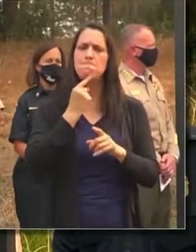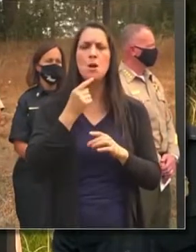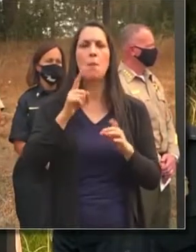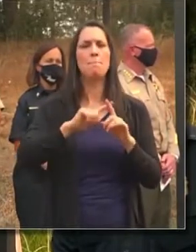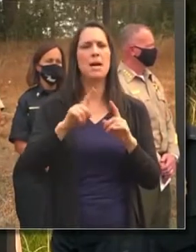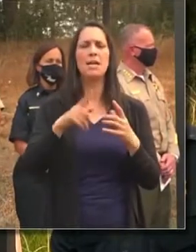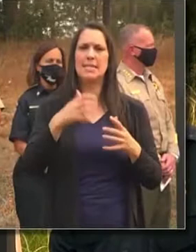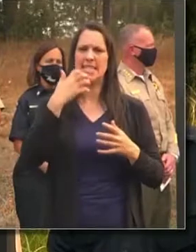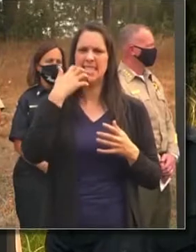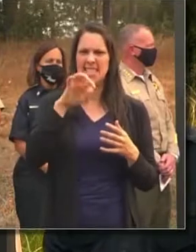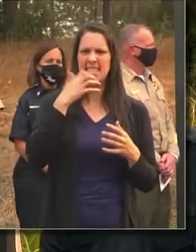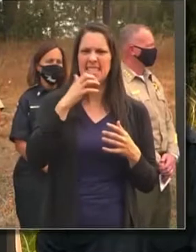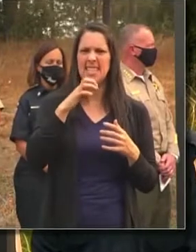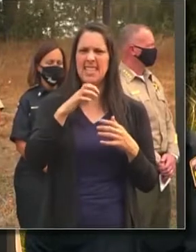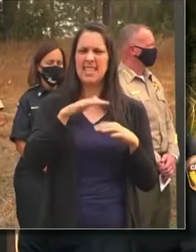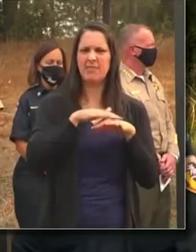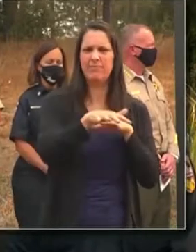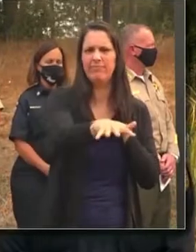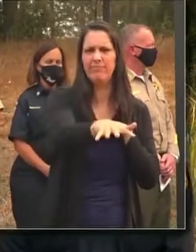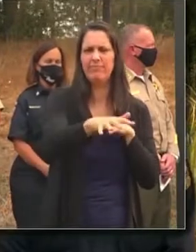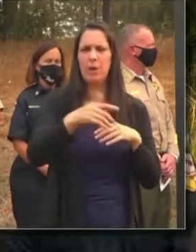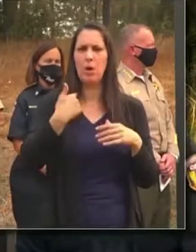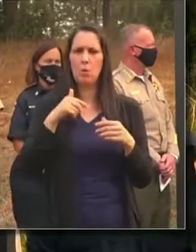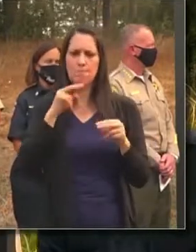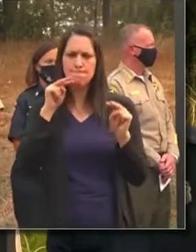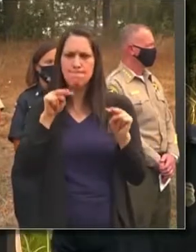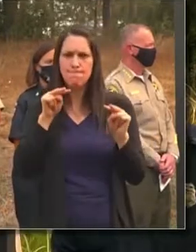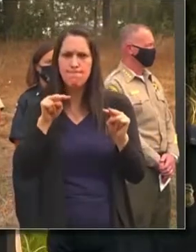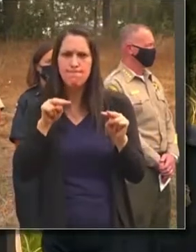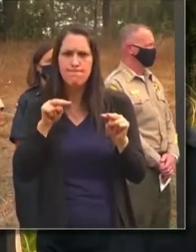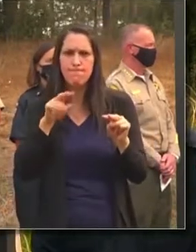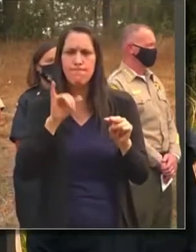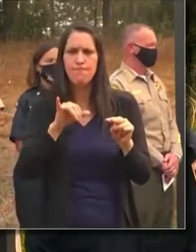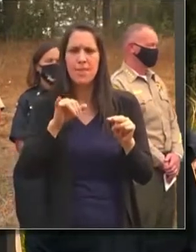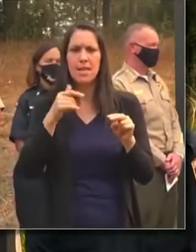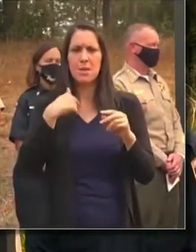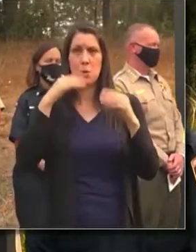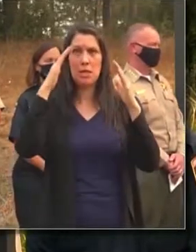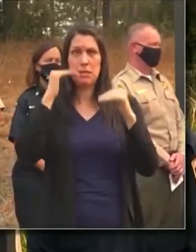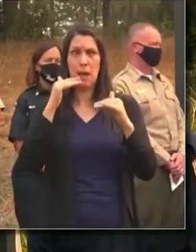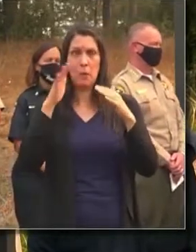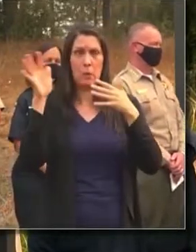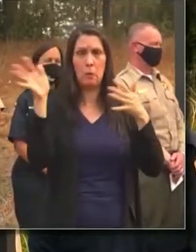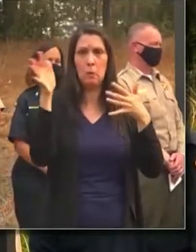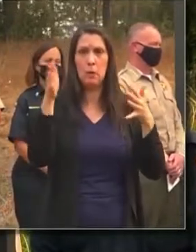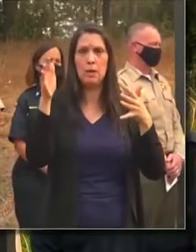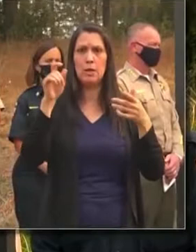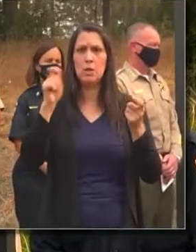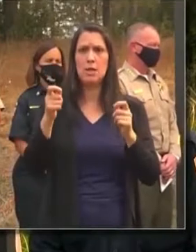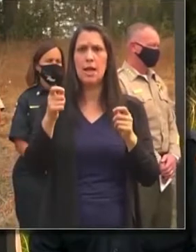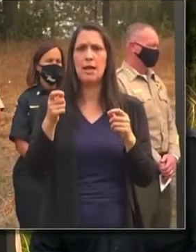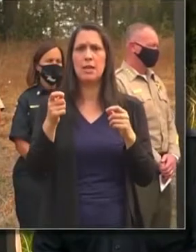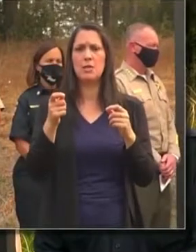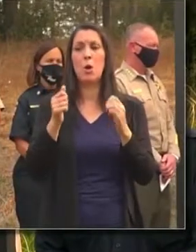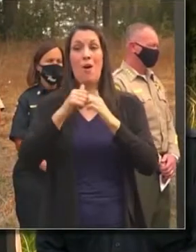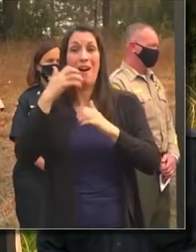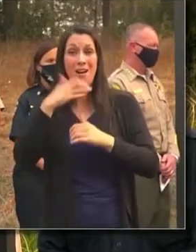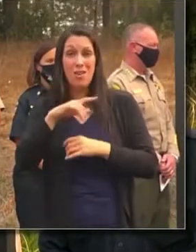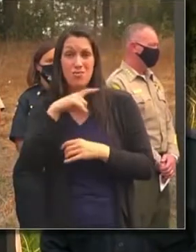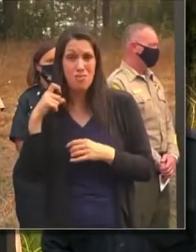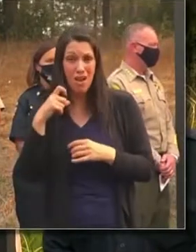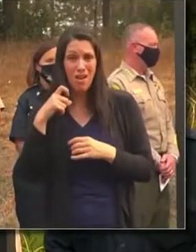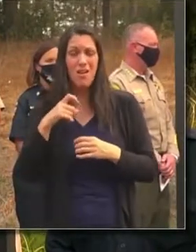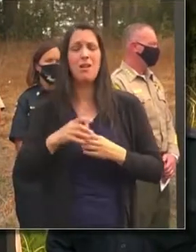estas áreas por el incendio inicial estamos viendo el flujo de los vientos que se esperan con junto con las temperaturas